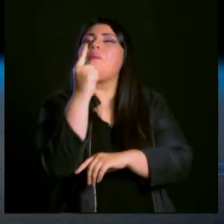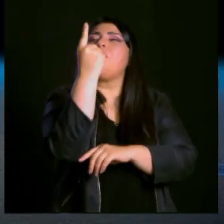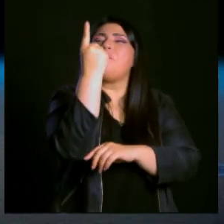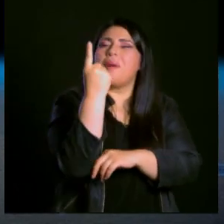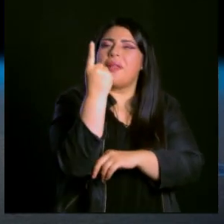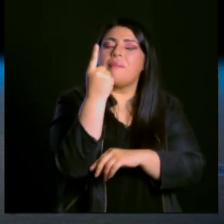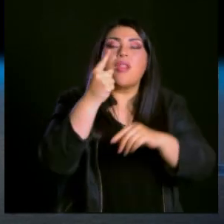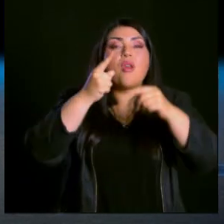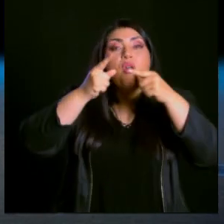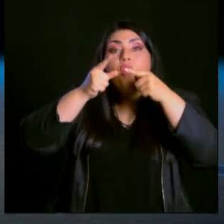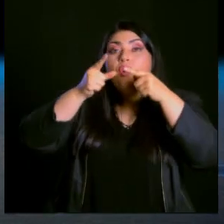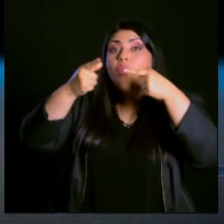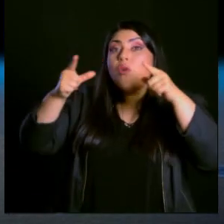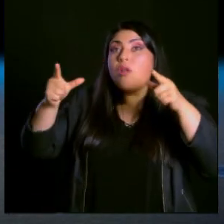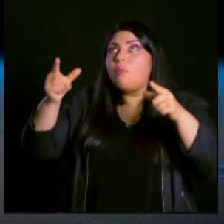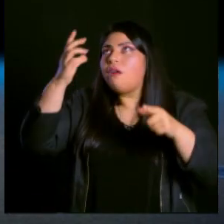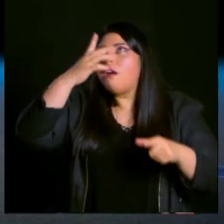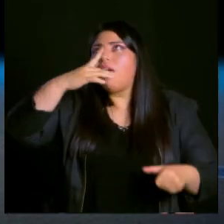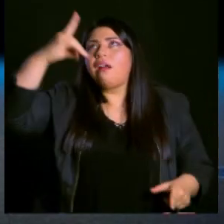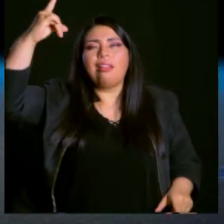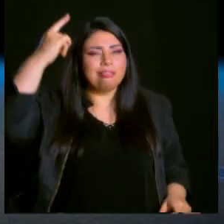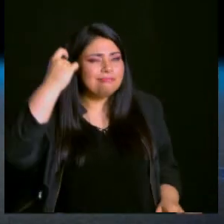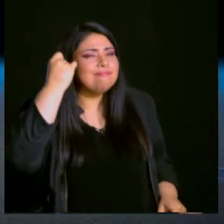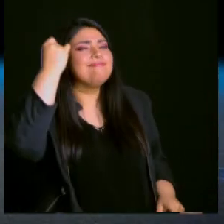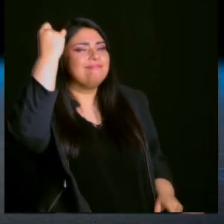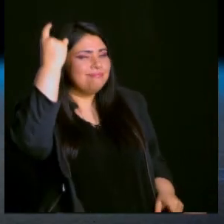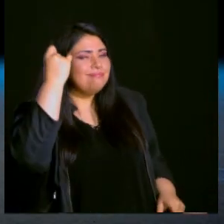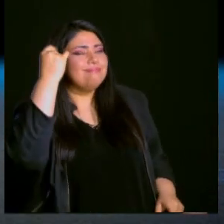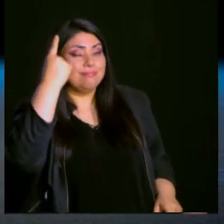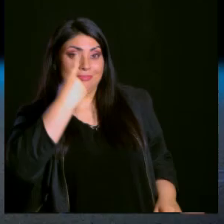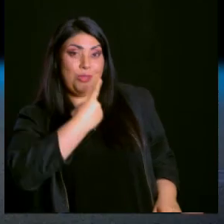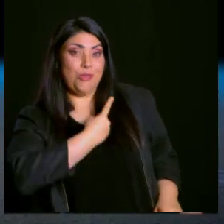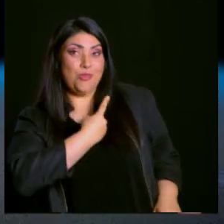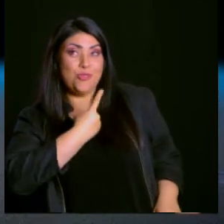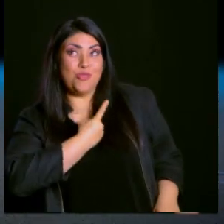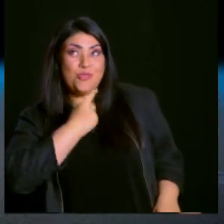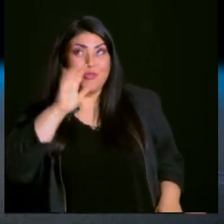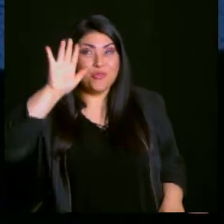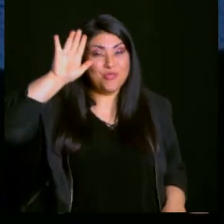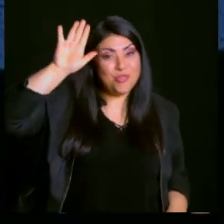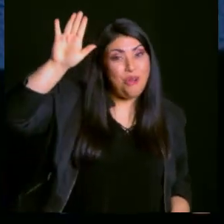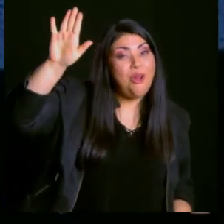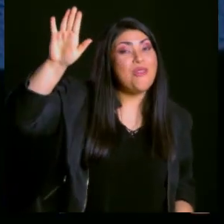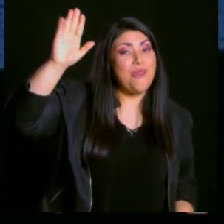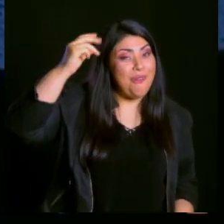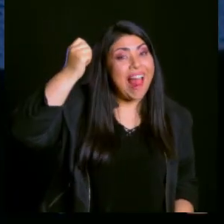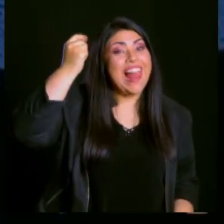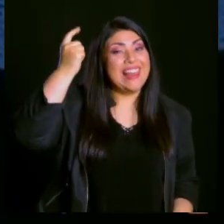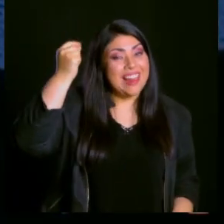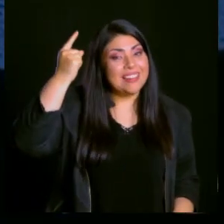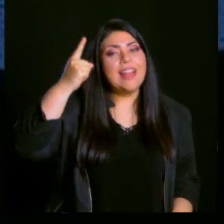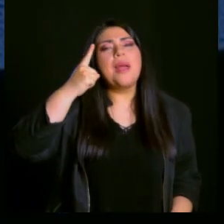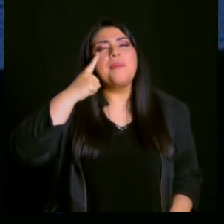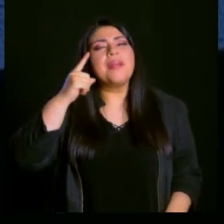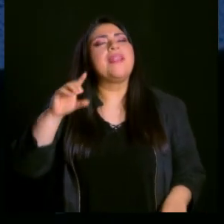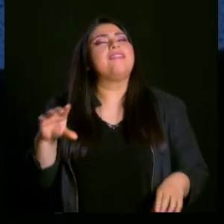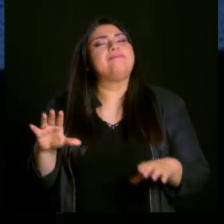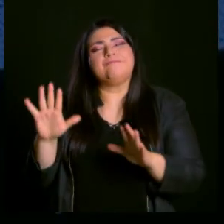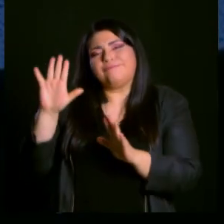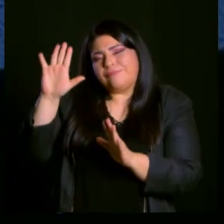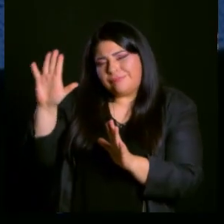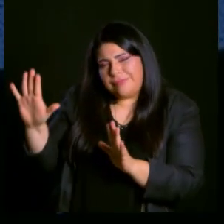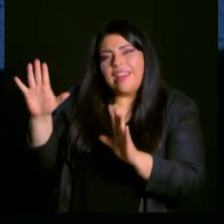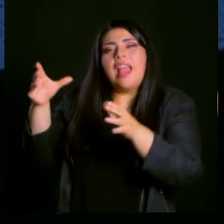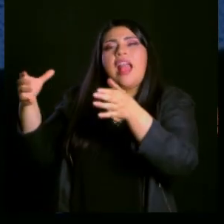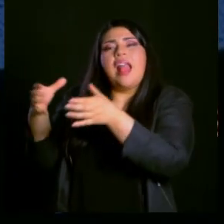un lenguaje que solo desciende Entonces te quiero poner de alguna forma así están los ángeles que fueron creados